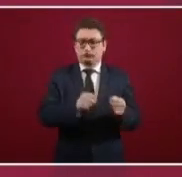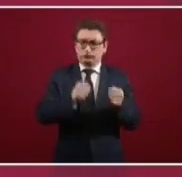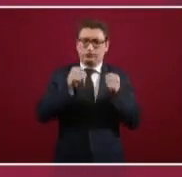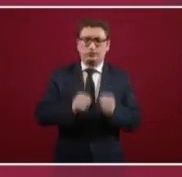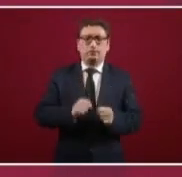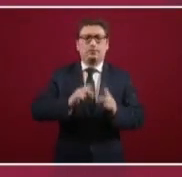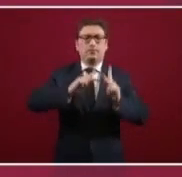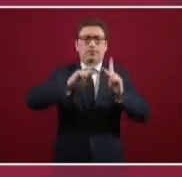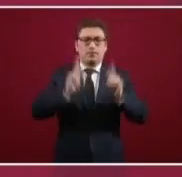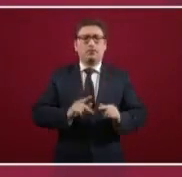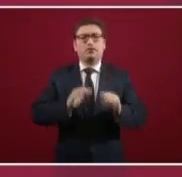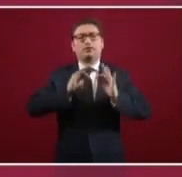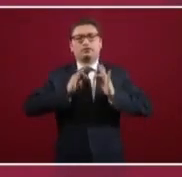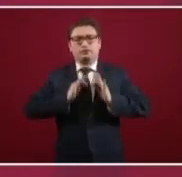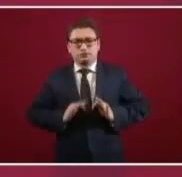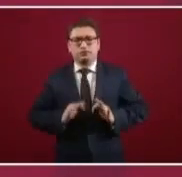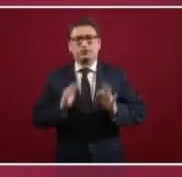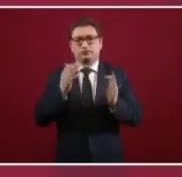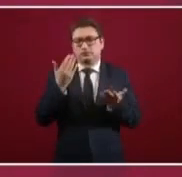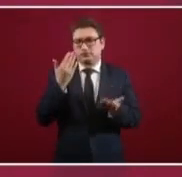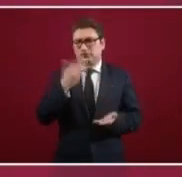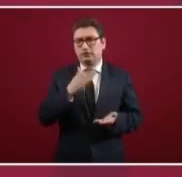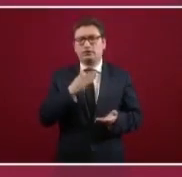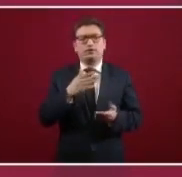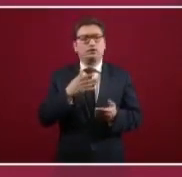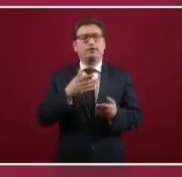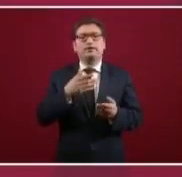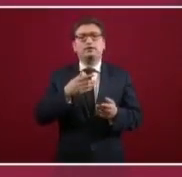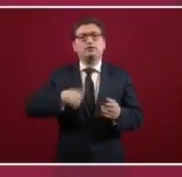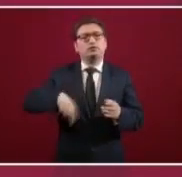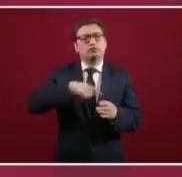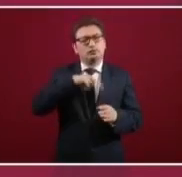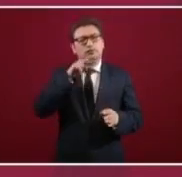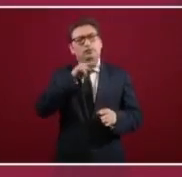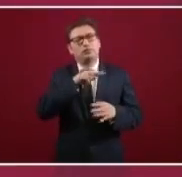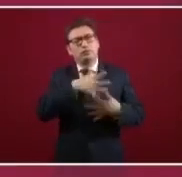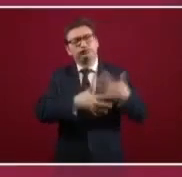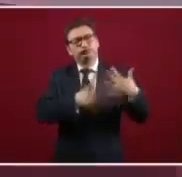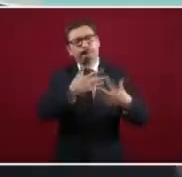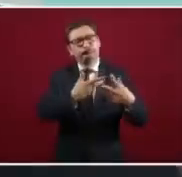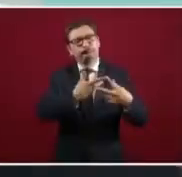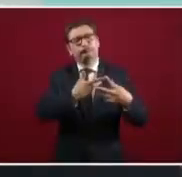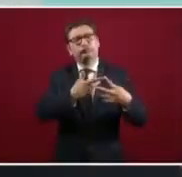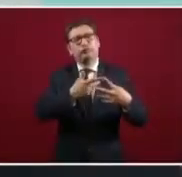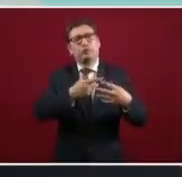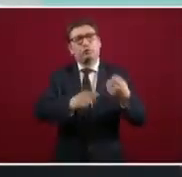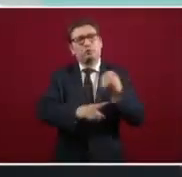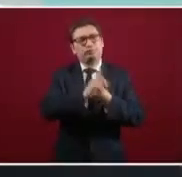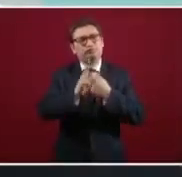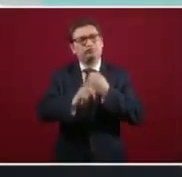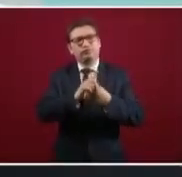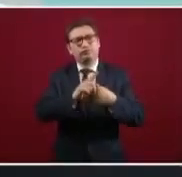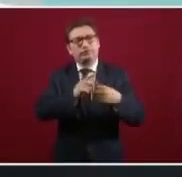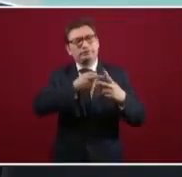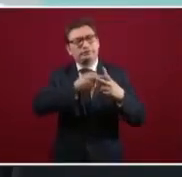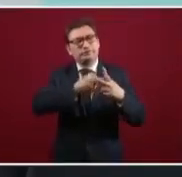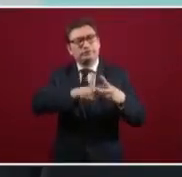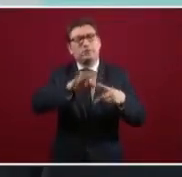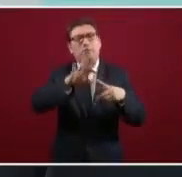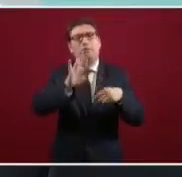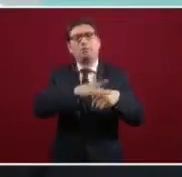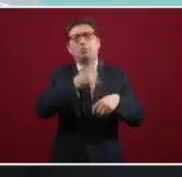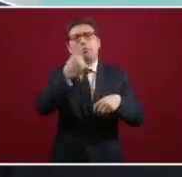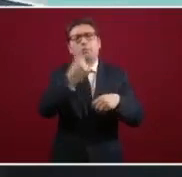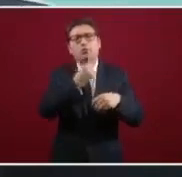atendiendo a las causas que originan la violencia no